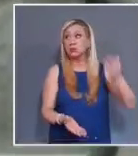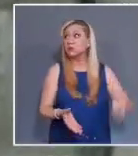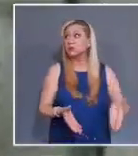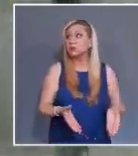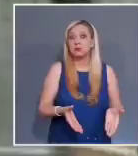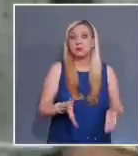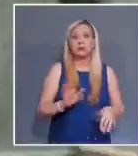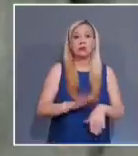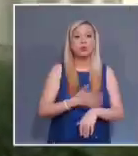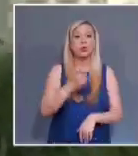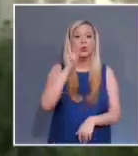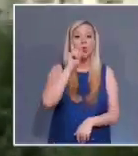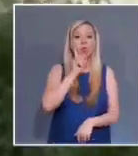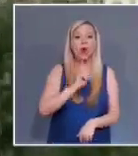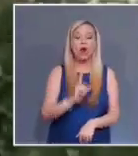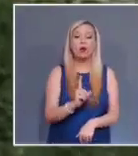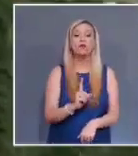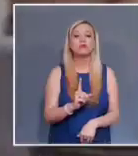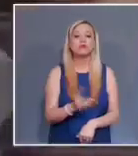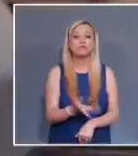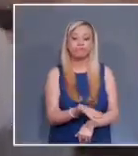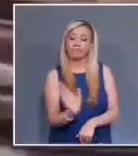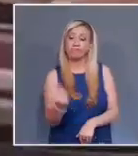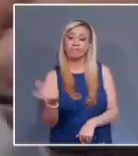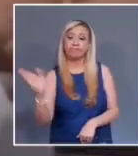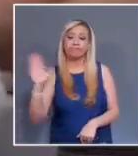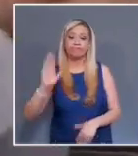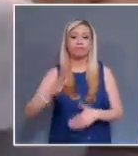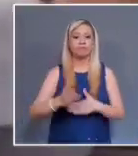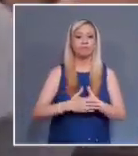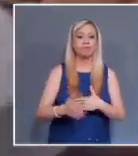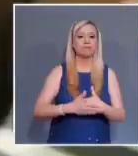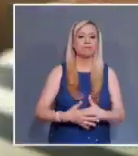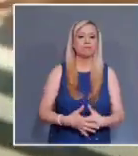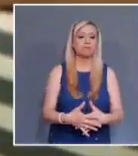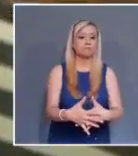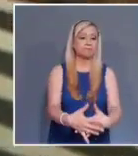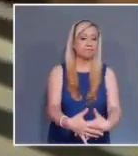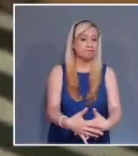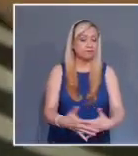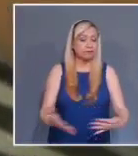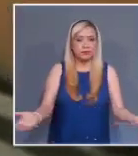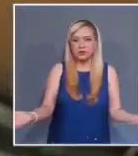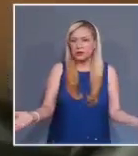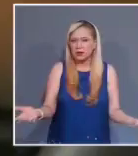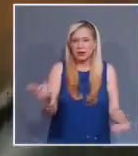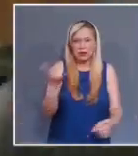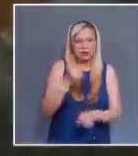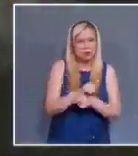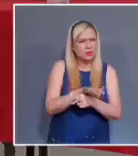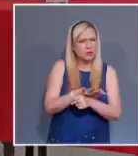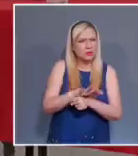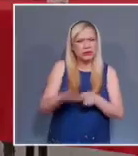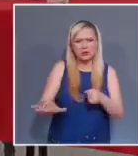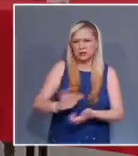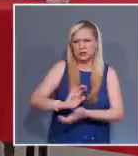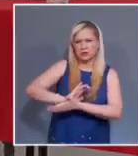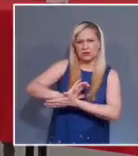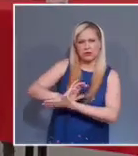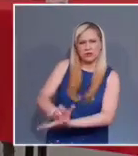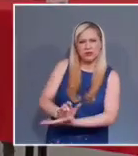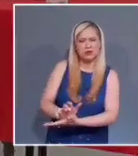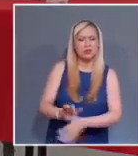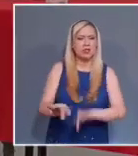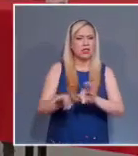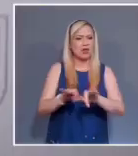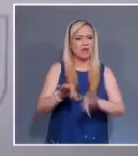todavía existan prejuicios contra las mujeres que somos o vamos a ser madres y sean motivo de discriminación laboral, afirmó la